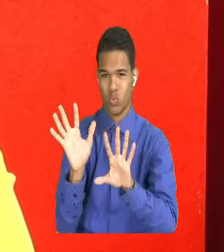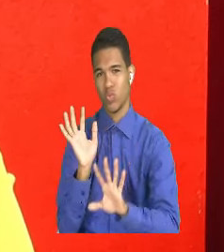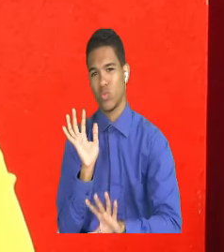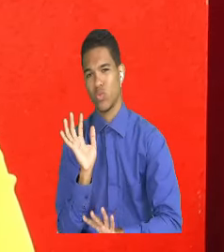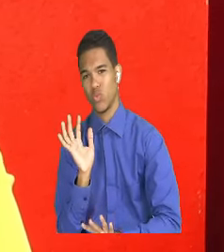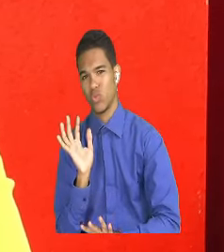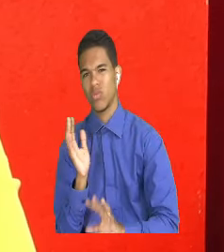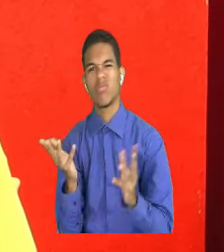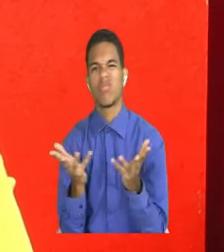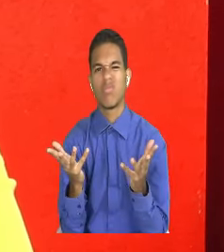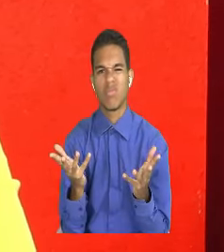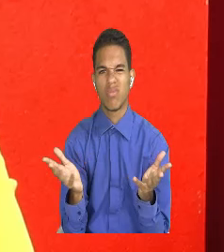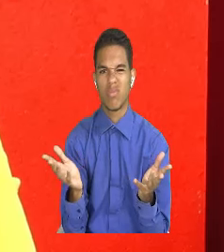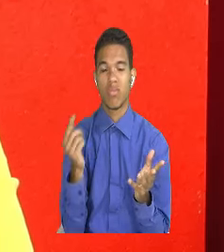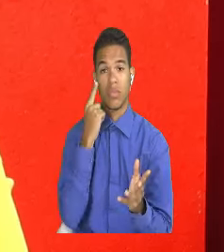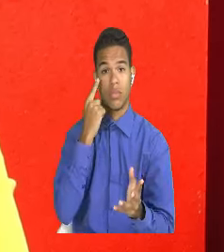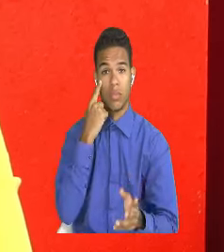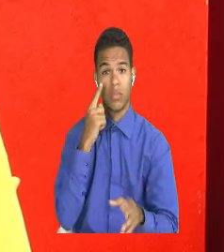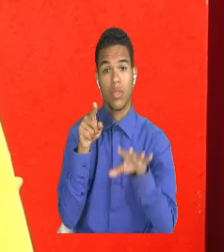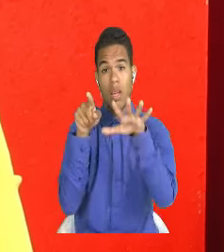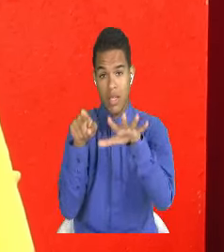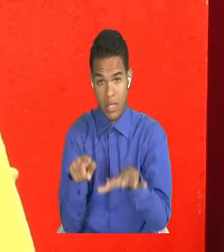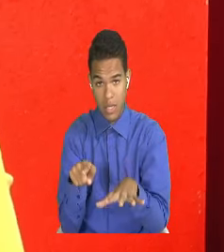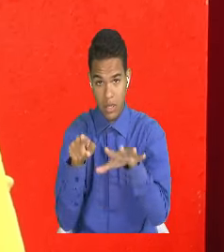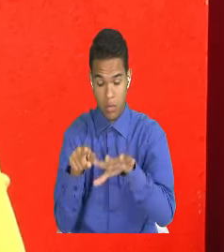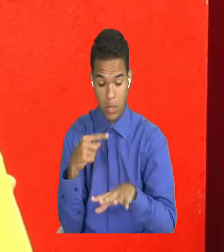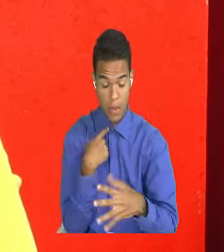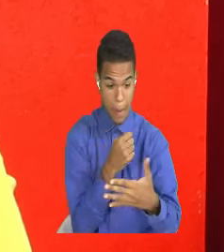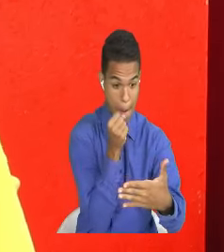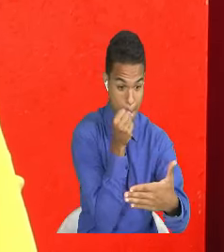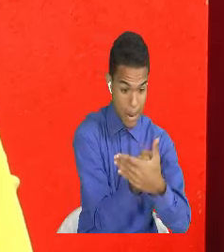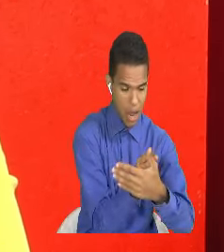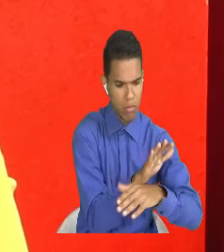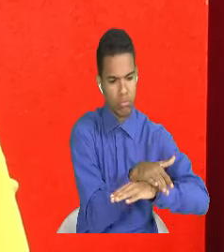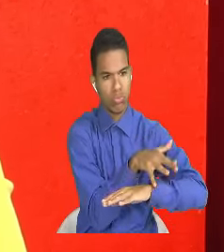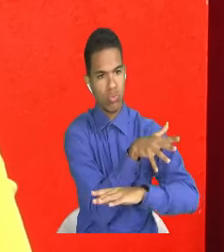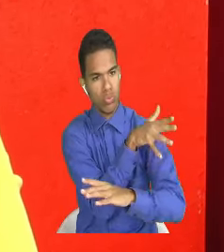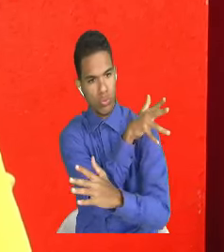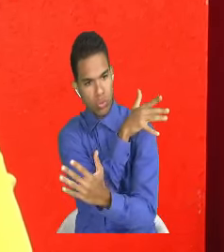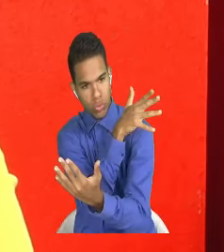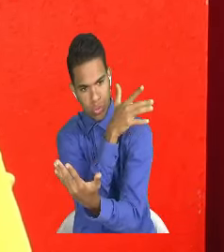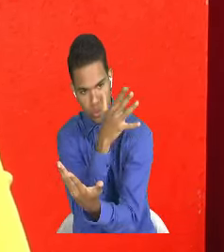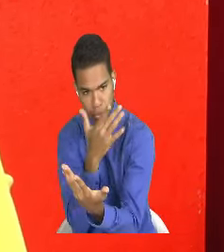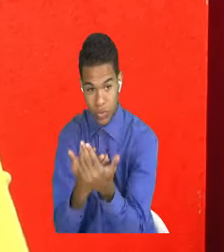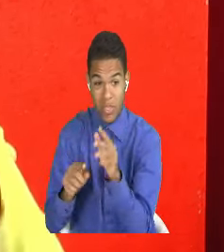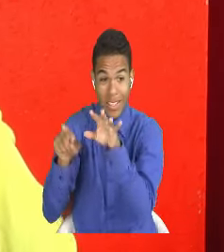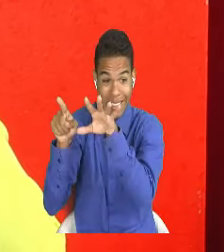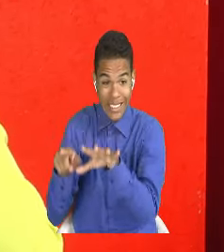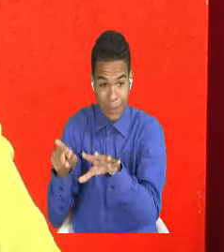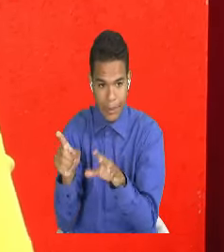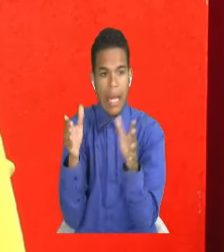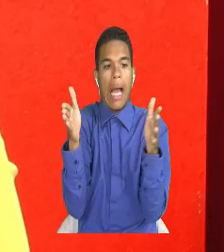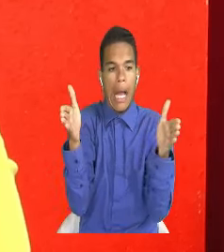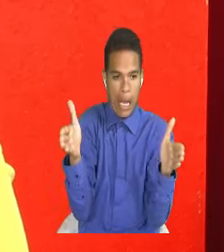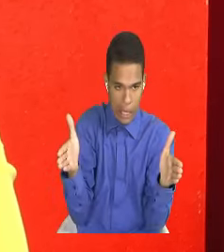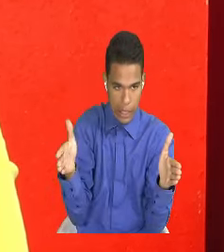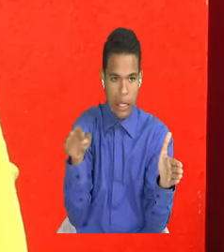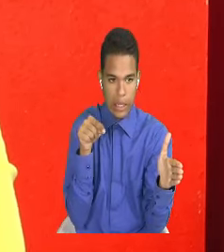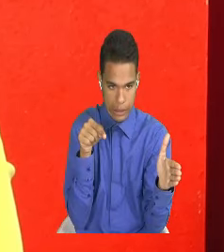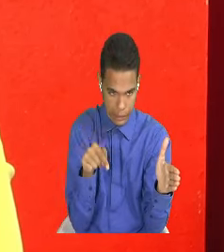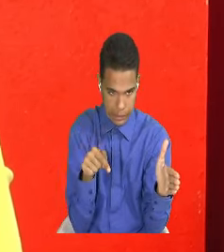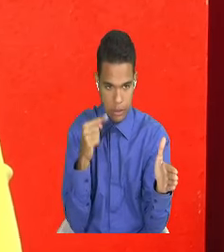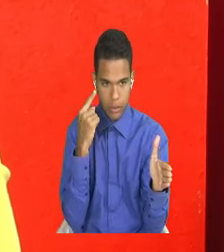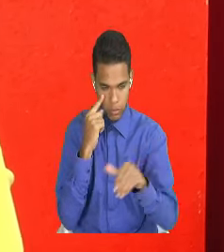esta denuncia tienen un término de 6 meses después de ocurridos los hechos, en este caso después de que se sufra el accidente de tránsito. Perdón. ¿Qué